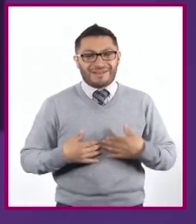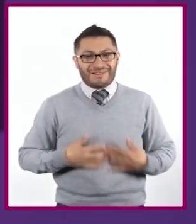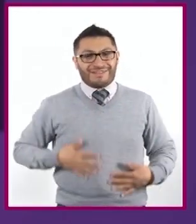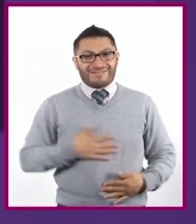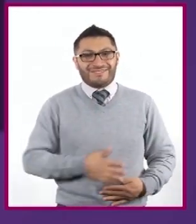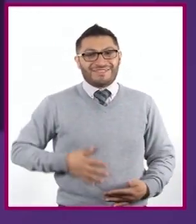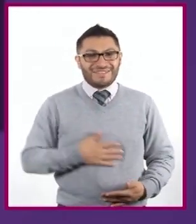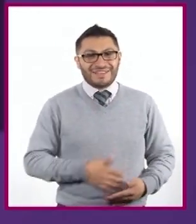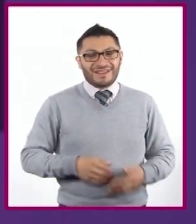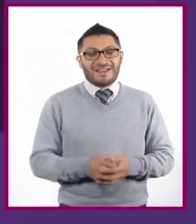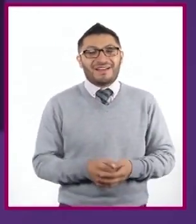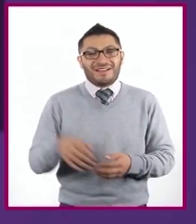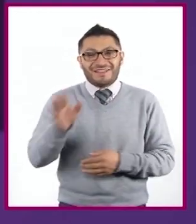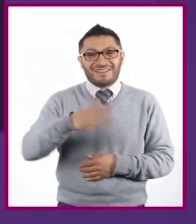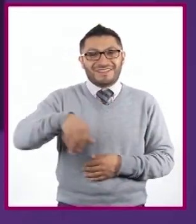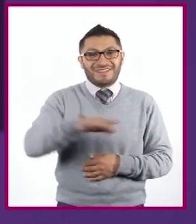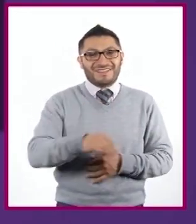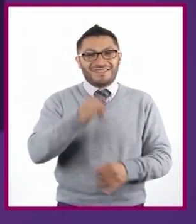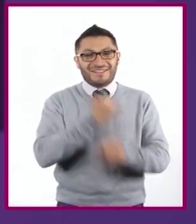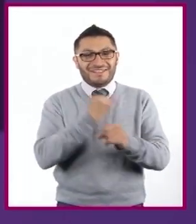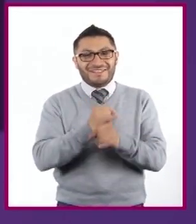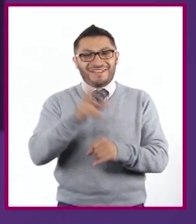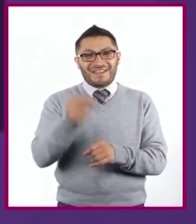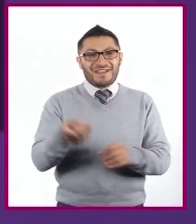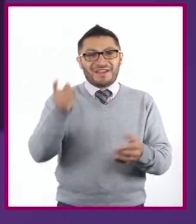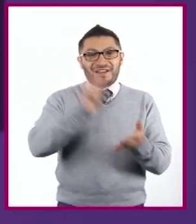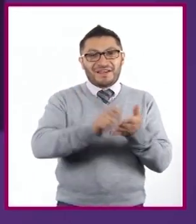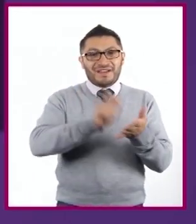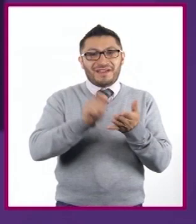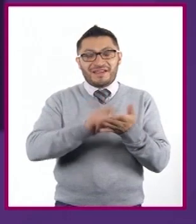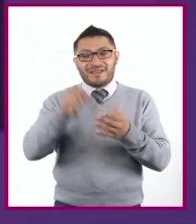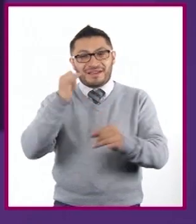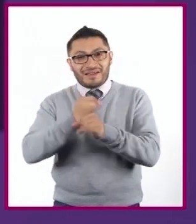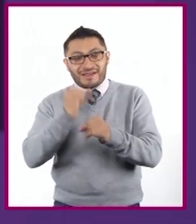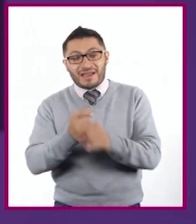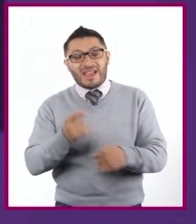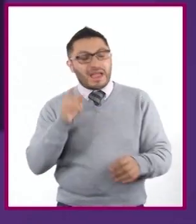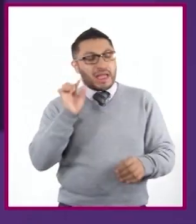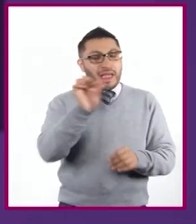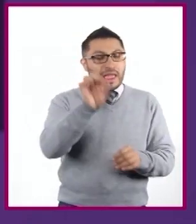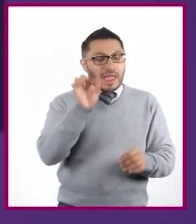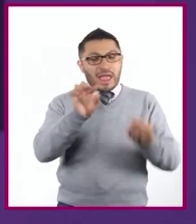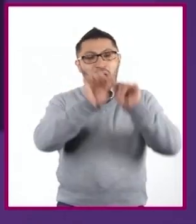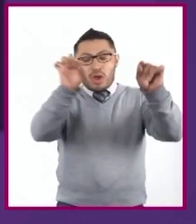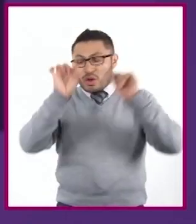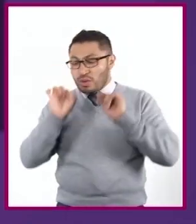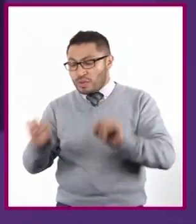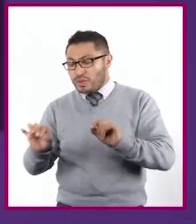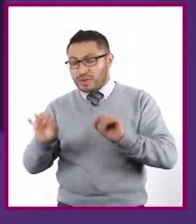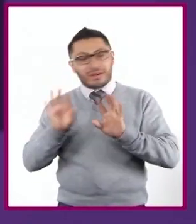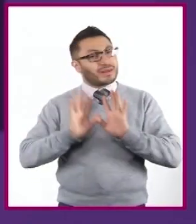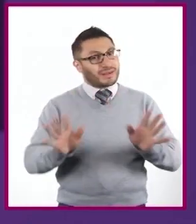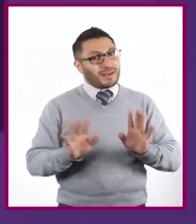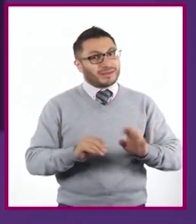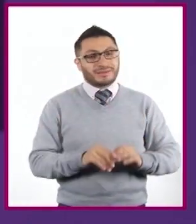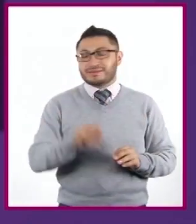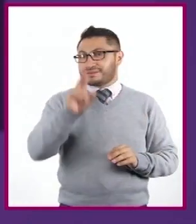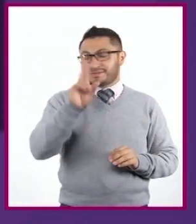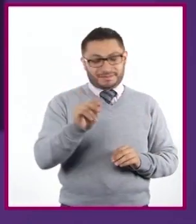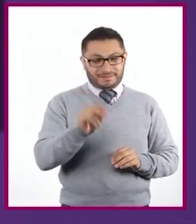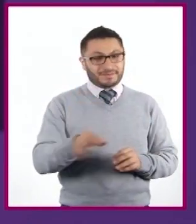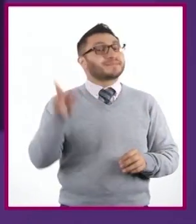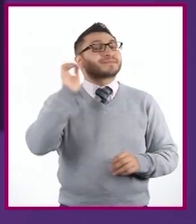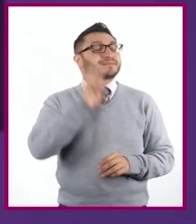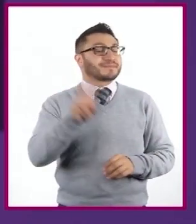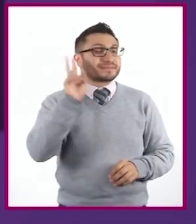Entonces buscar en Internet no es poner una palabra en el buscador, entrar al primer resultado y copiar y pegar la información. A ver, cuéntanos,